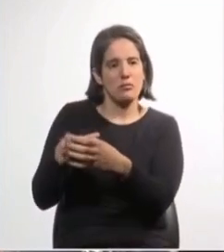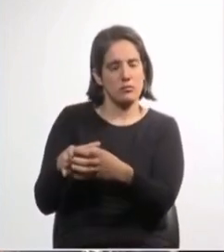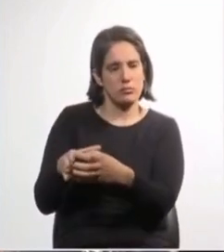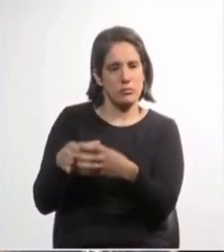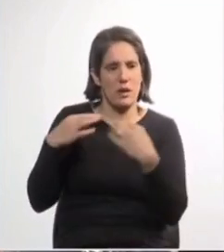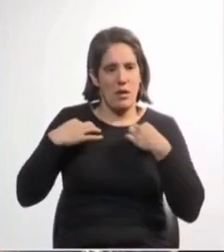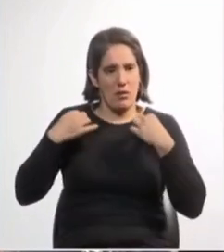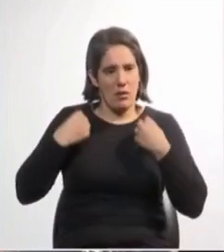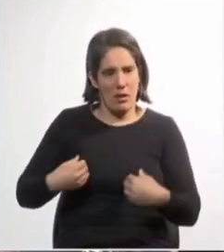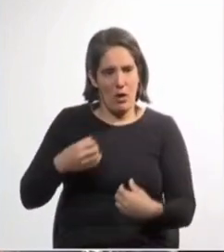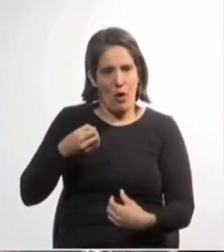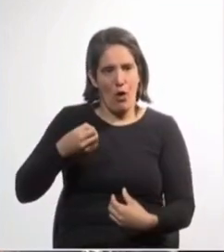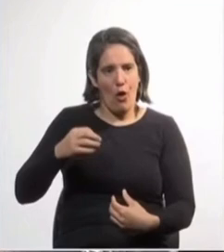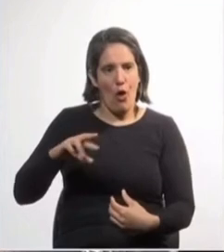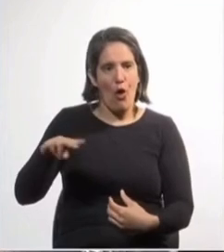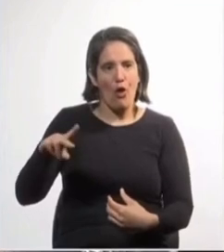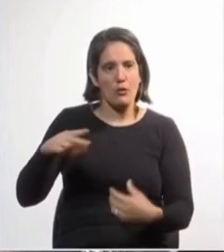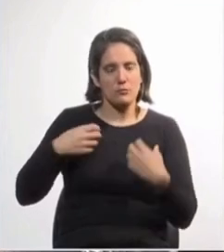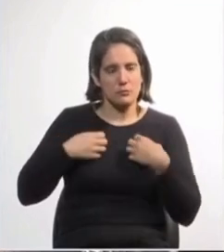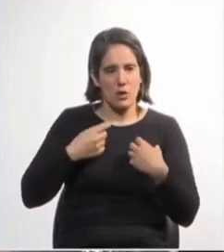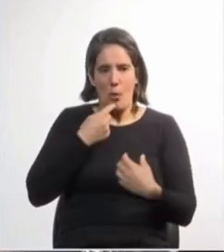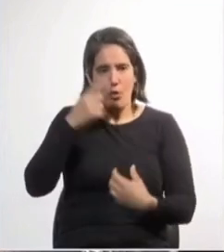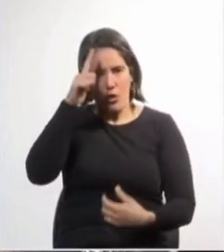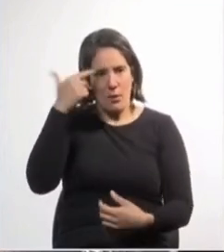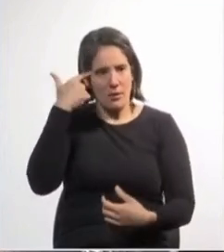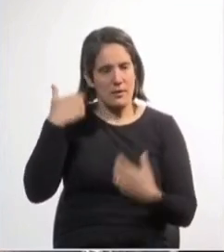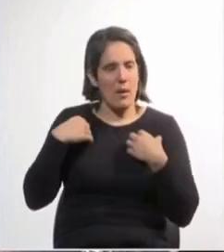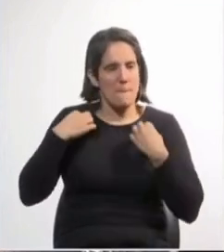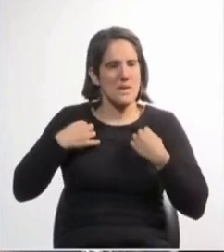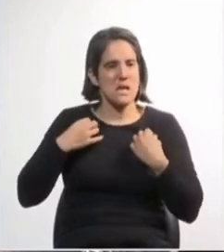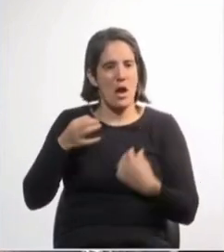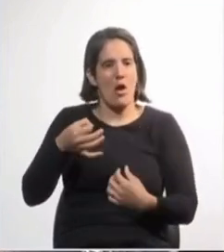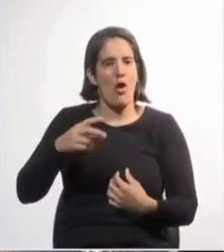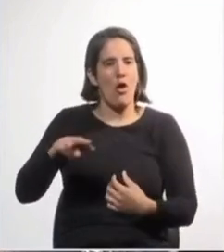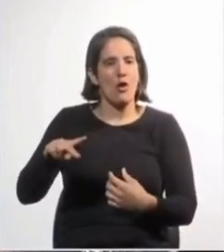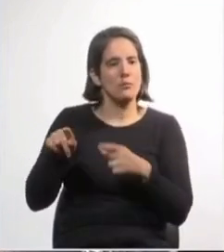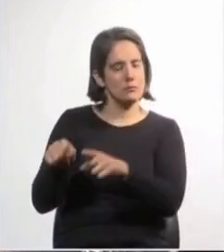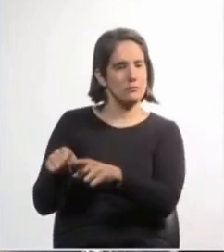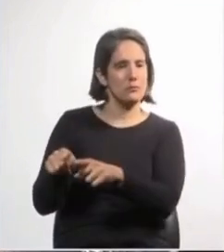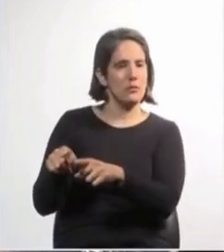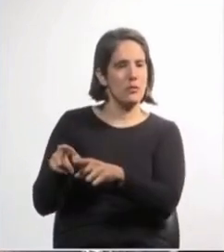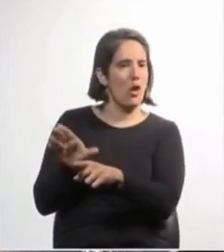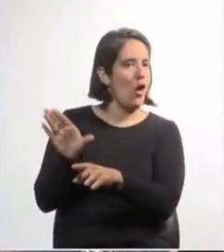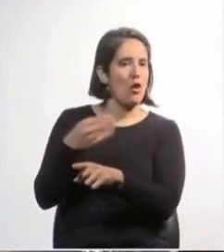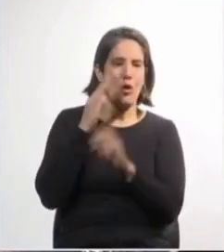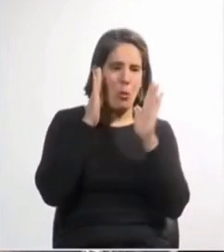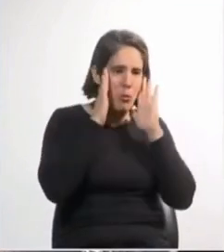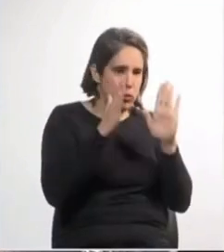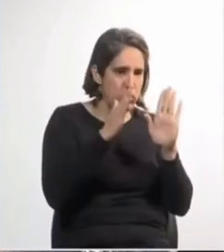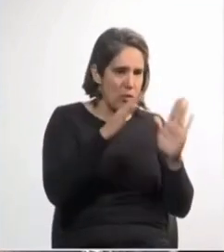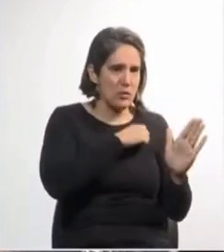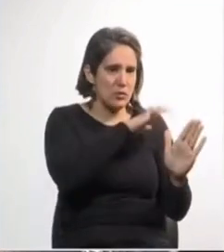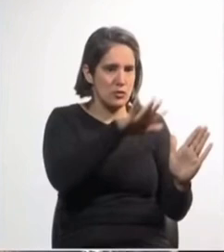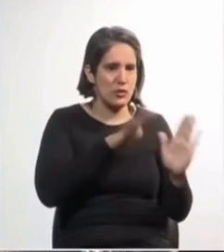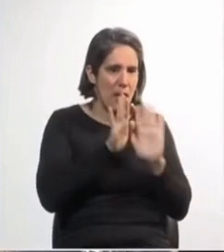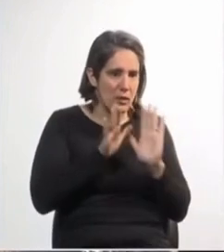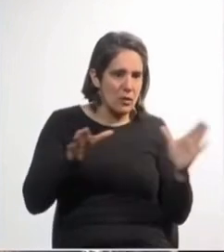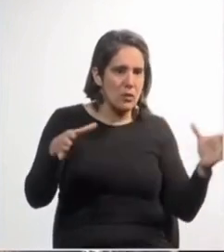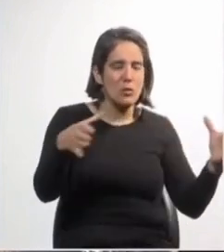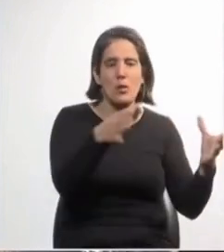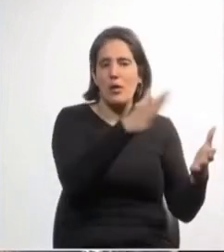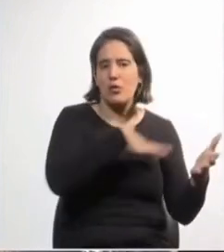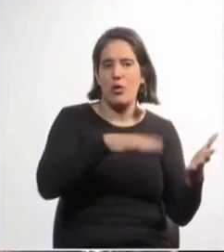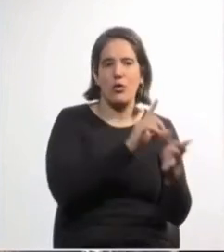la propia terminología del presidente de la República, no priorizando la situación de grandes